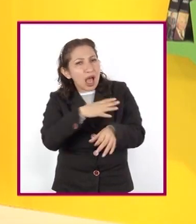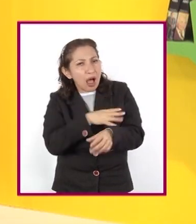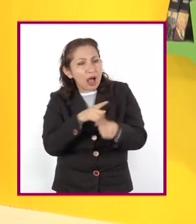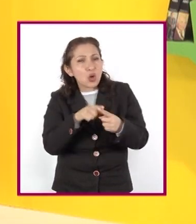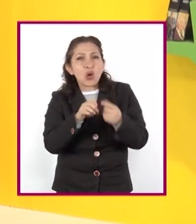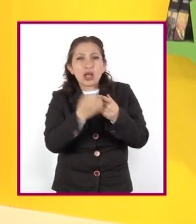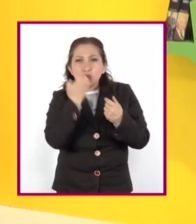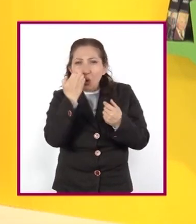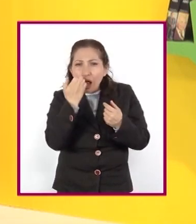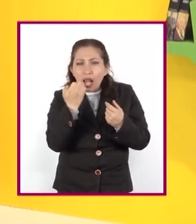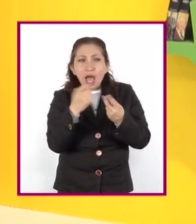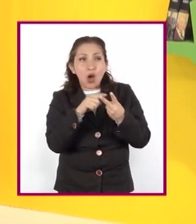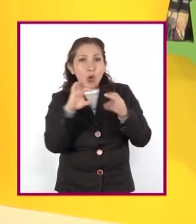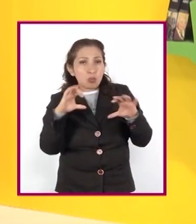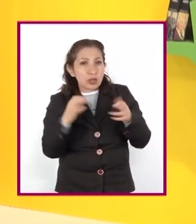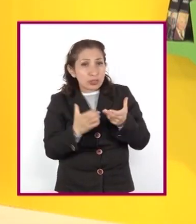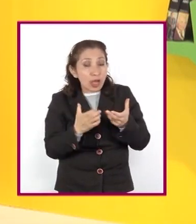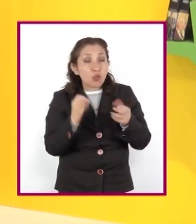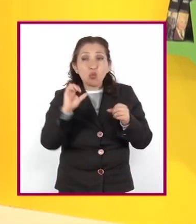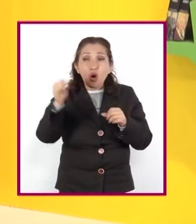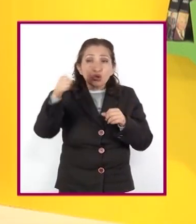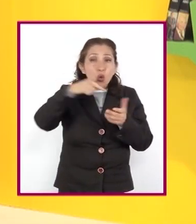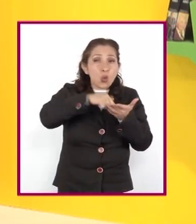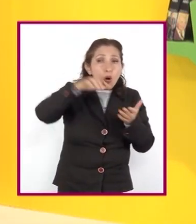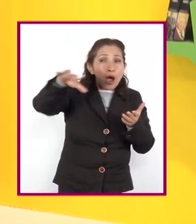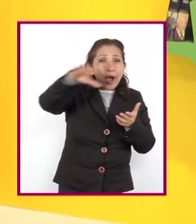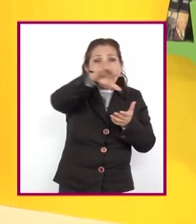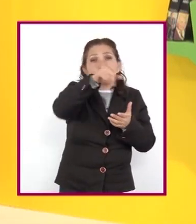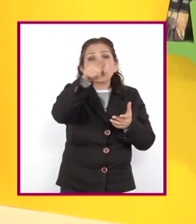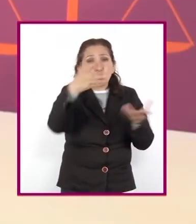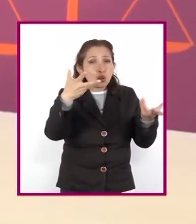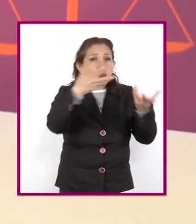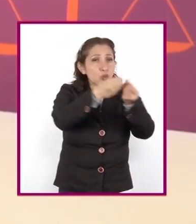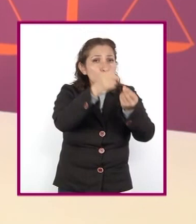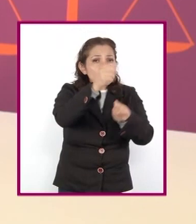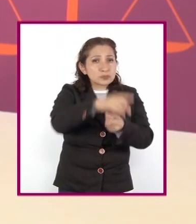la escuela, comunidad u otros espacios donde conviven.